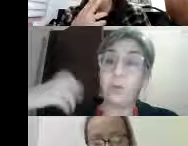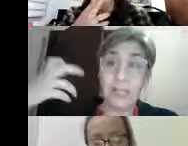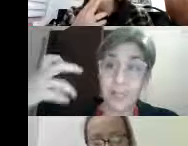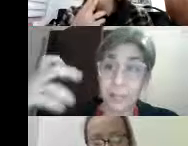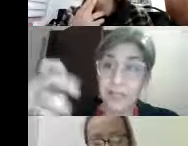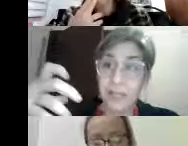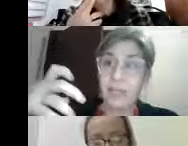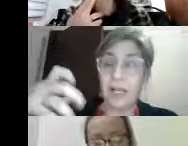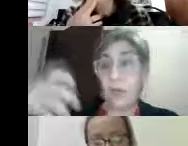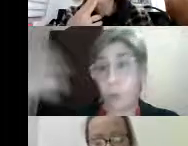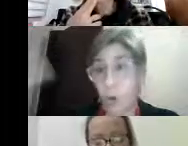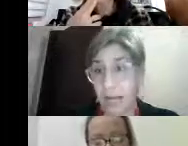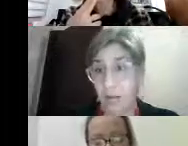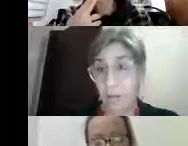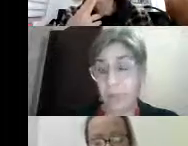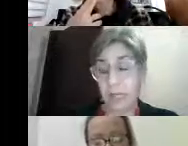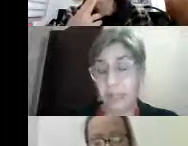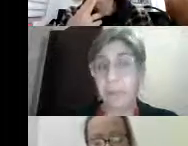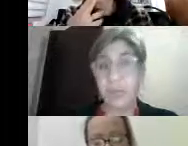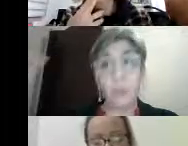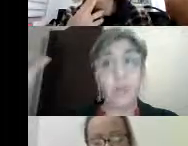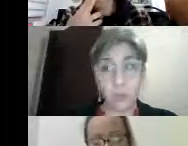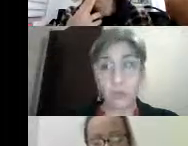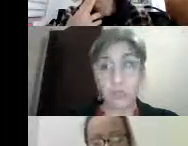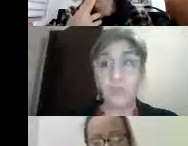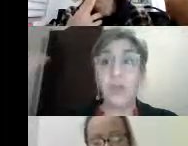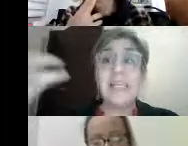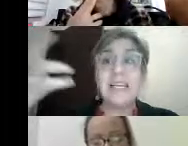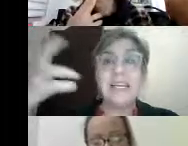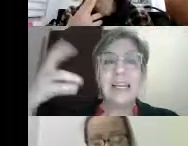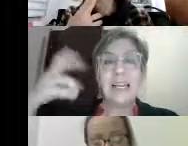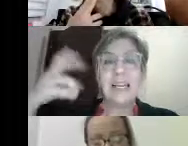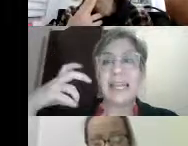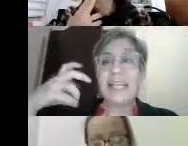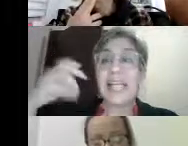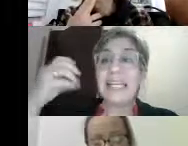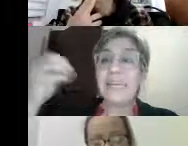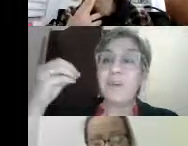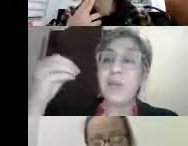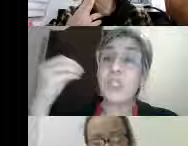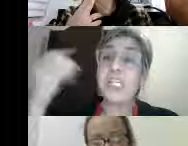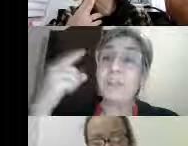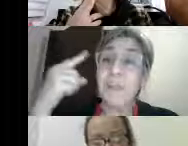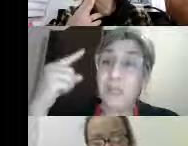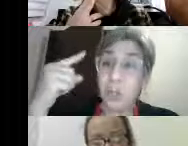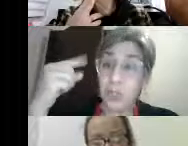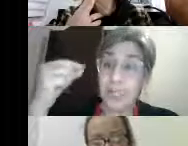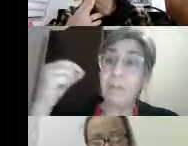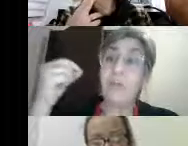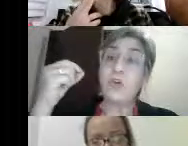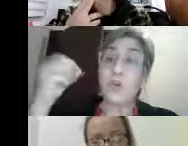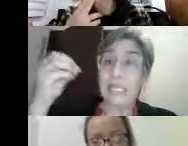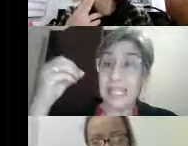el descubrimiento del tratamiento, que ganó un Oscar la película y uno de sus actores. Y ahí muestran los experimentos